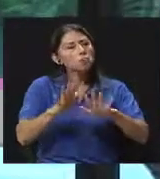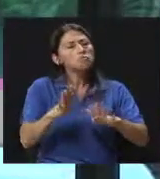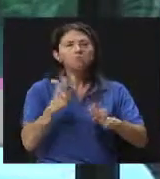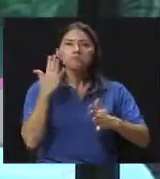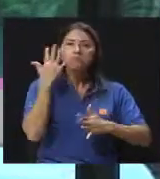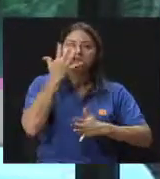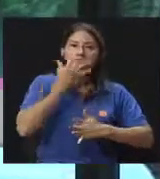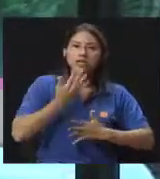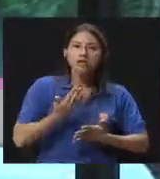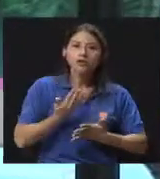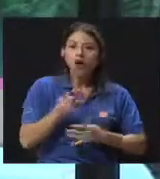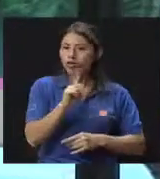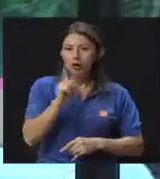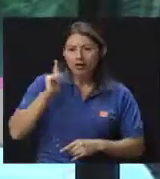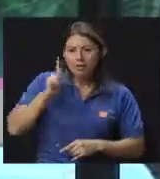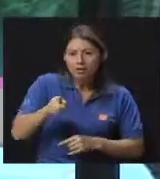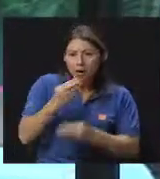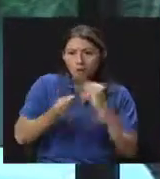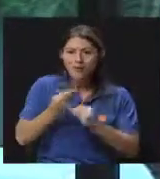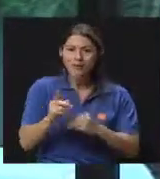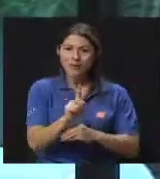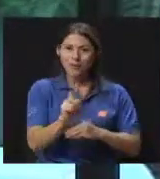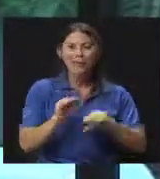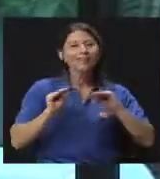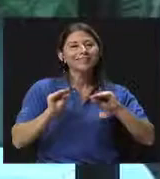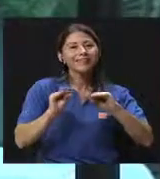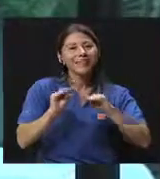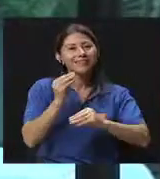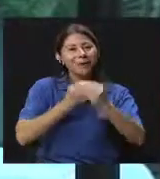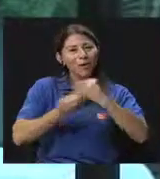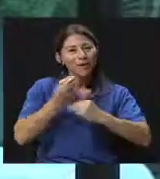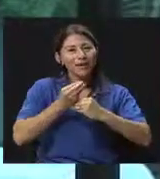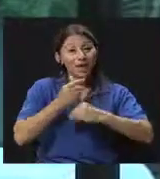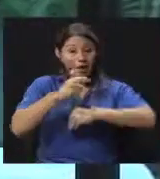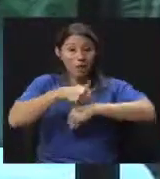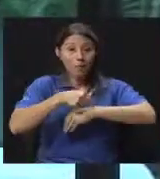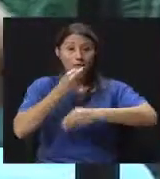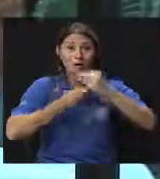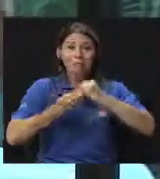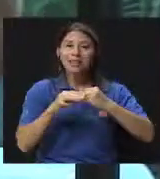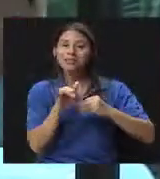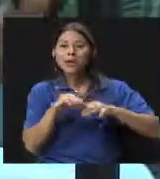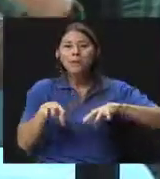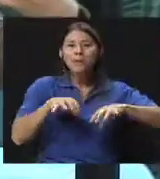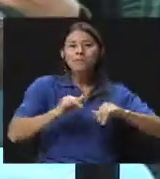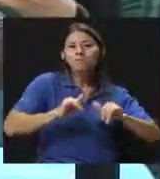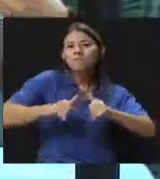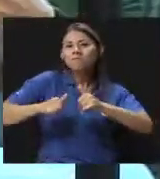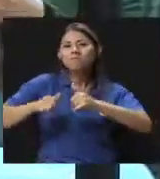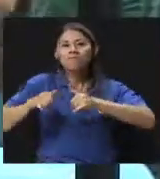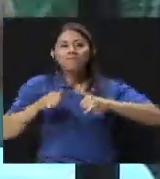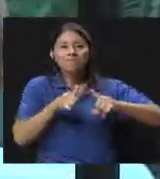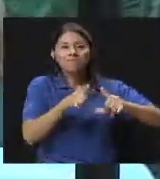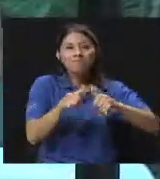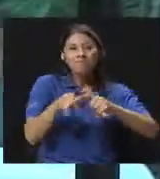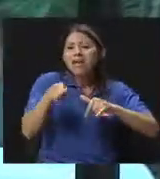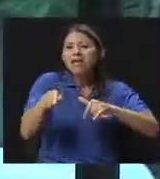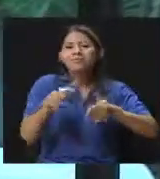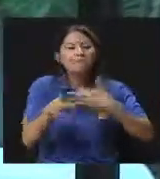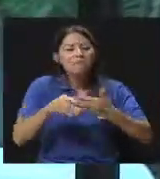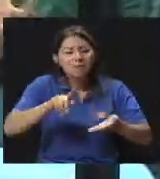sino enseñarles a comer, que el momento de alimentación sea un momento lúdico, donde los niños se ensucien,